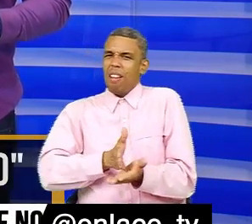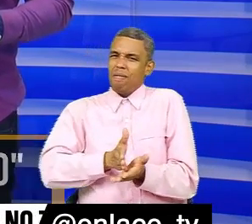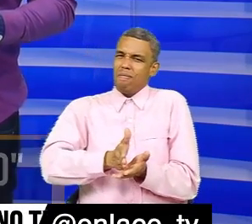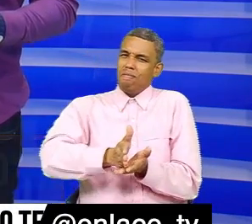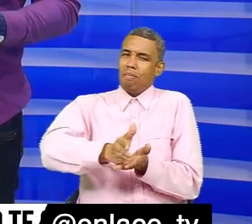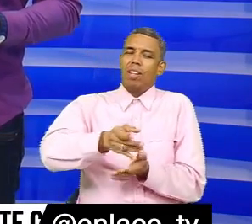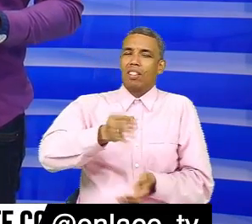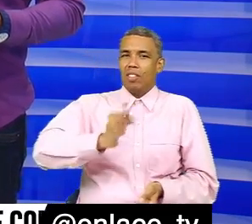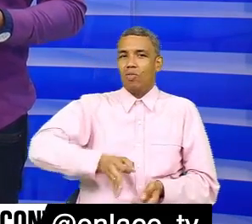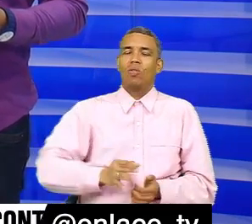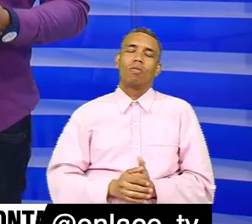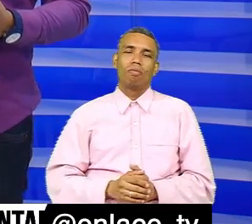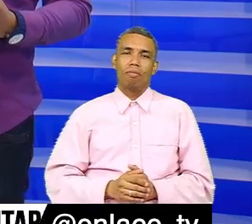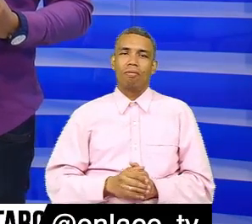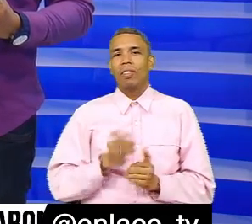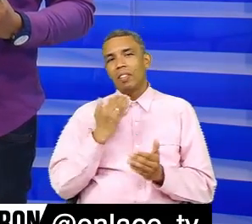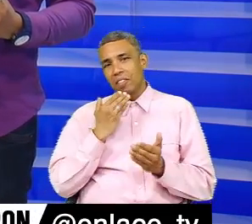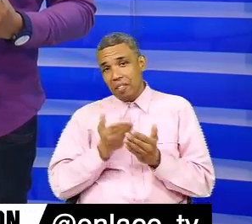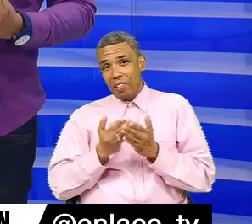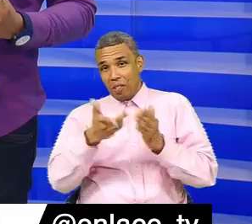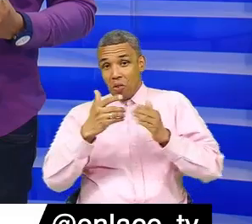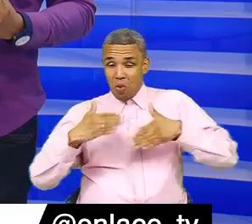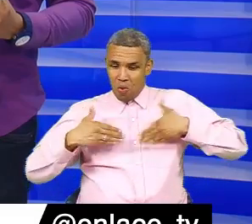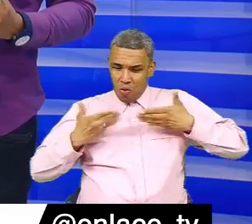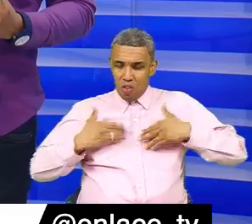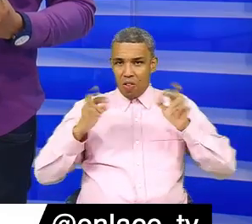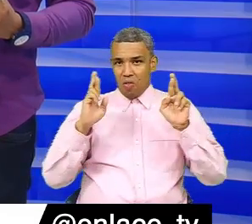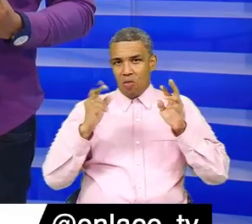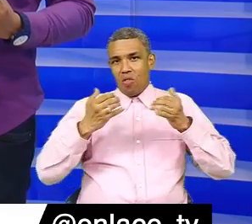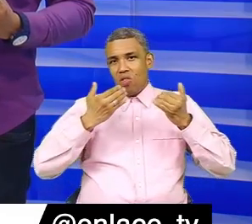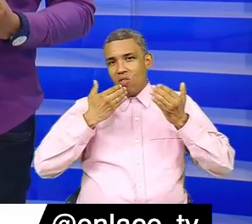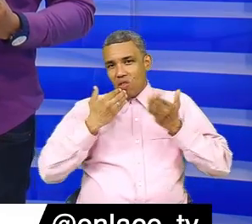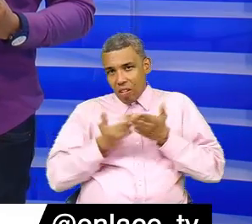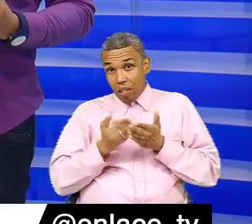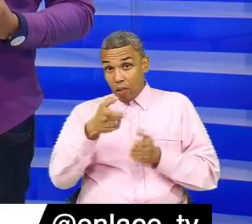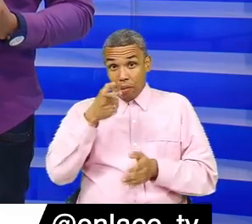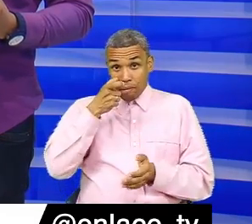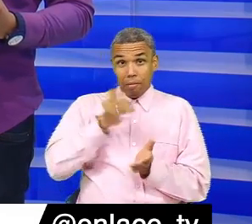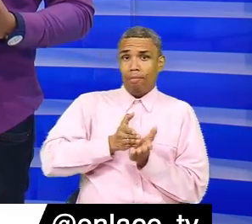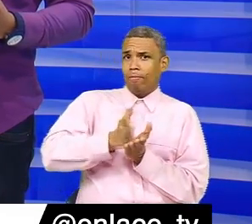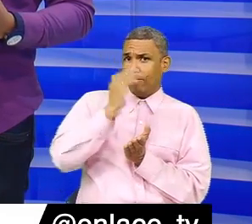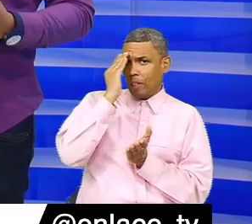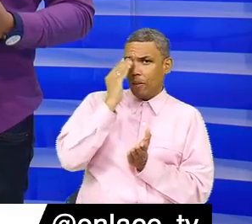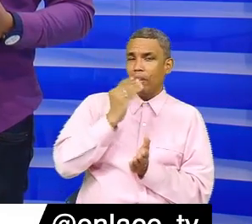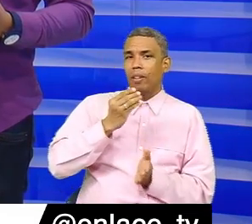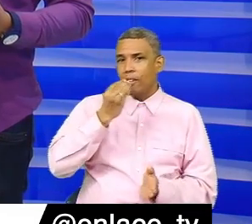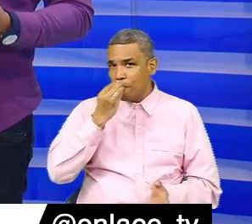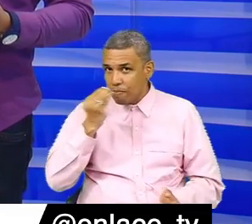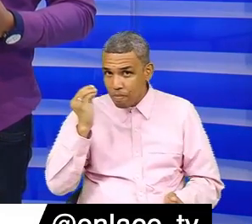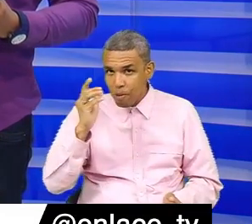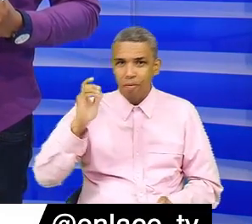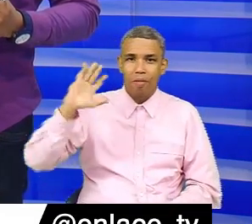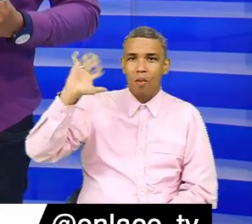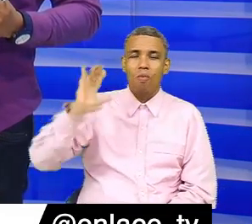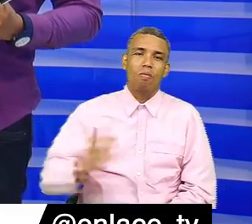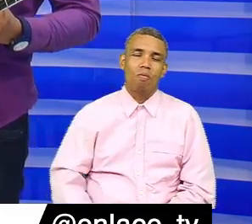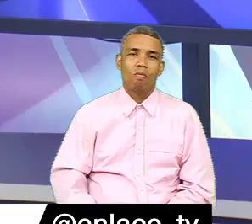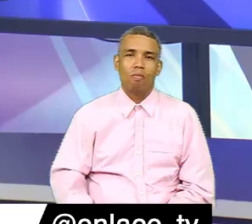y Entretenimiento. Que pasen una feliz noche. Pero recuerden, barranqueños, que ustedes quedan en la mirada. Yo me despido, como siempre. Chao,